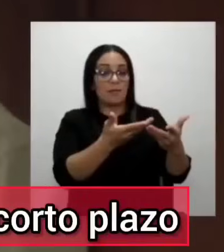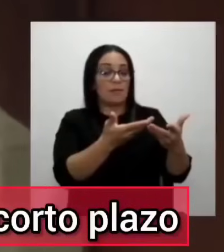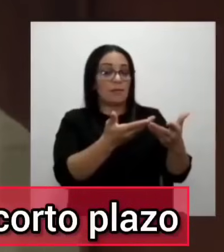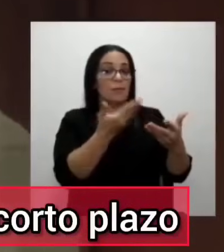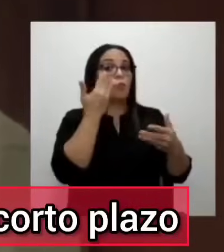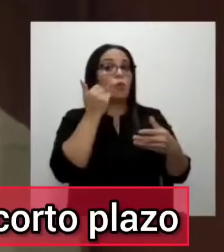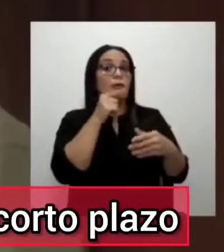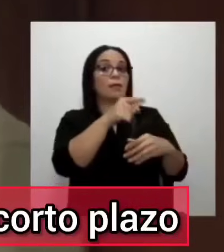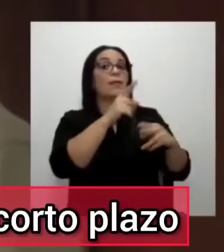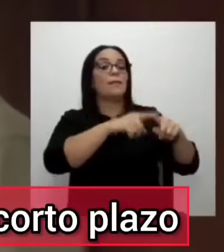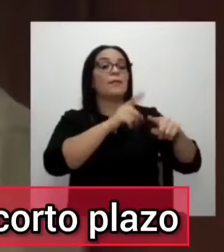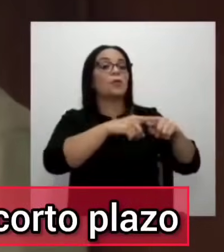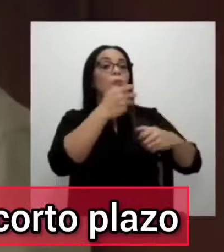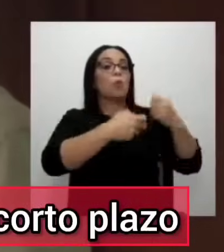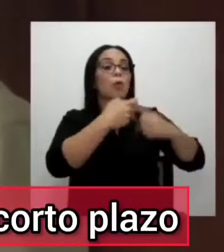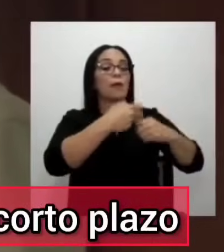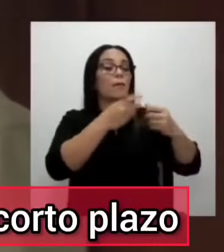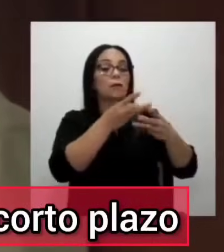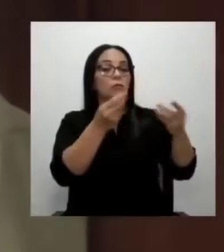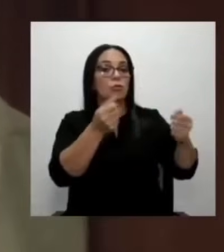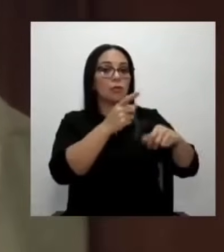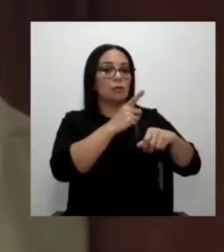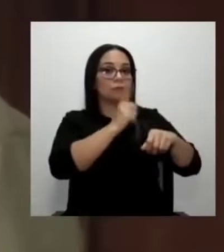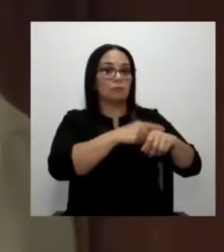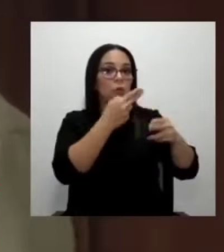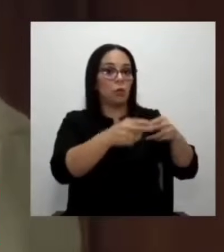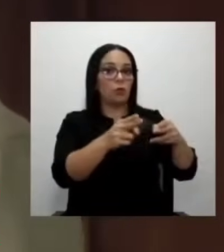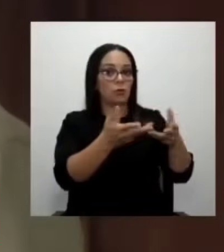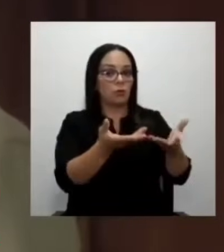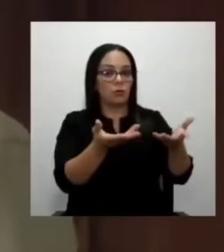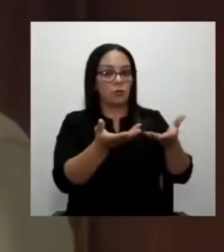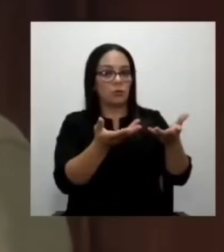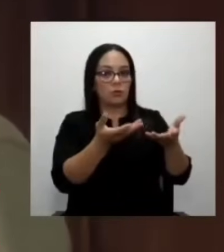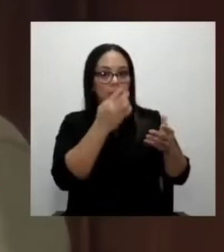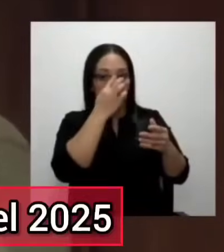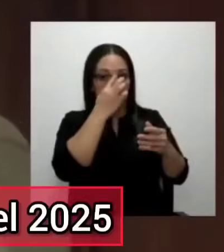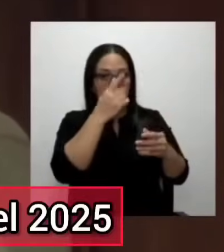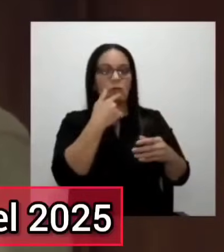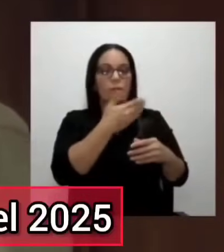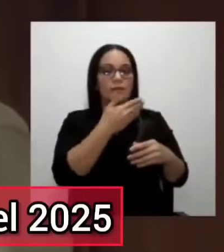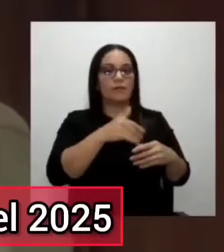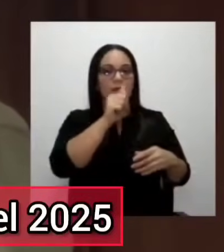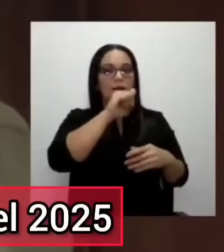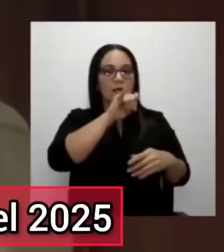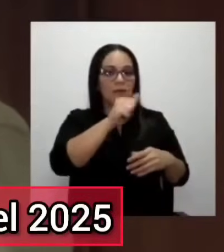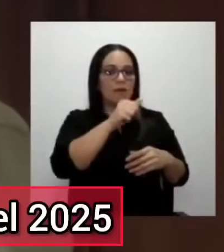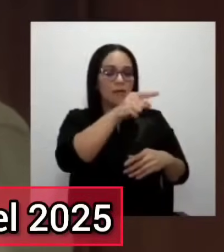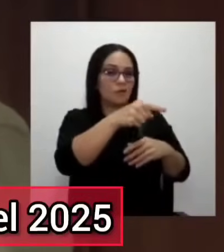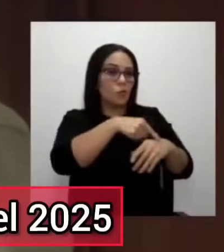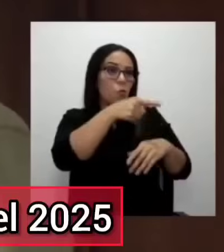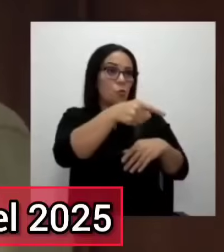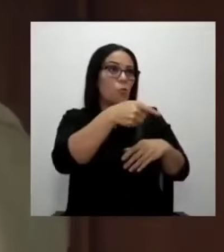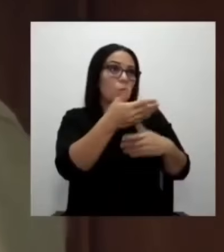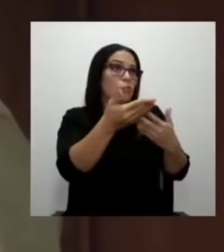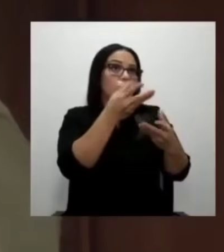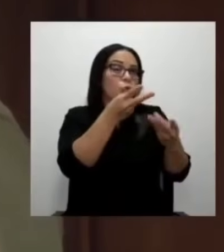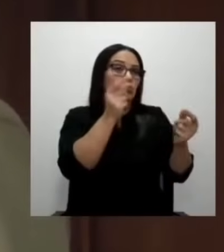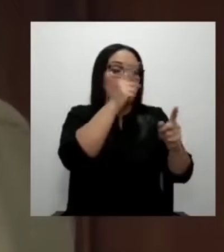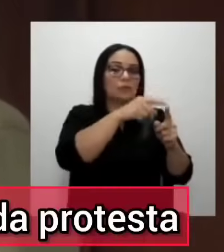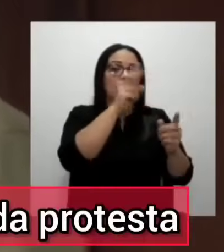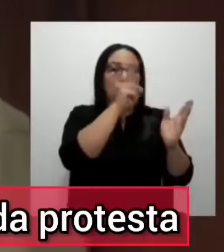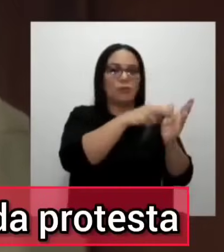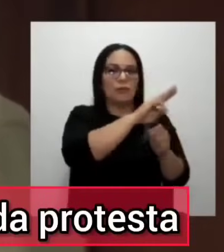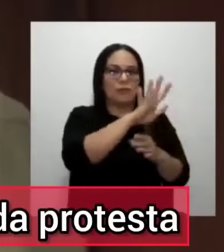de que el problema no se va a solucionar en corto plazo. Decía el presidente de la IA que esto se podría ver una solución hasta el